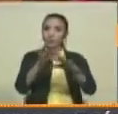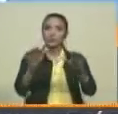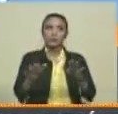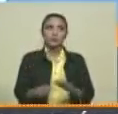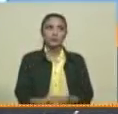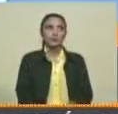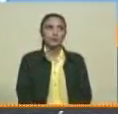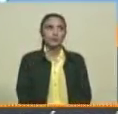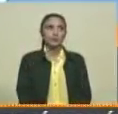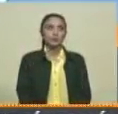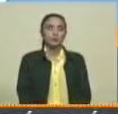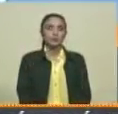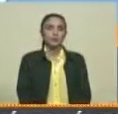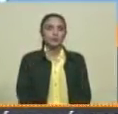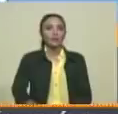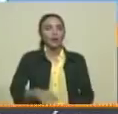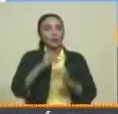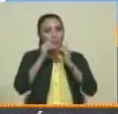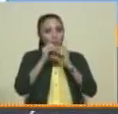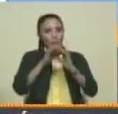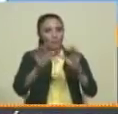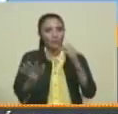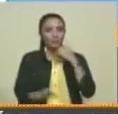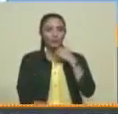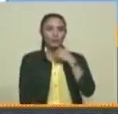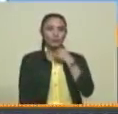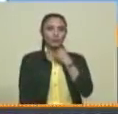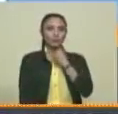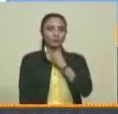quiero agregar, sin lugar a dudas,